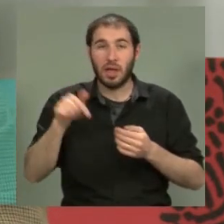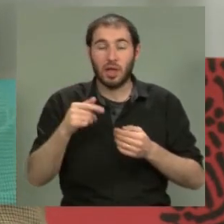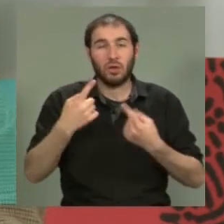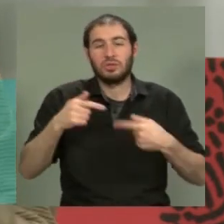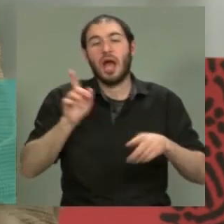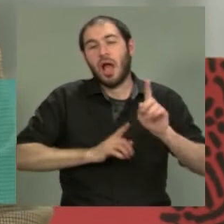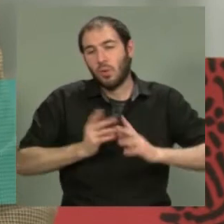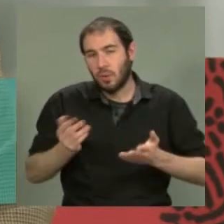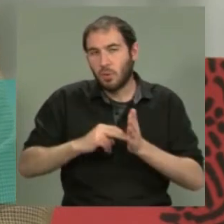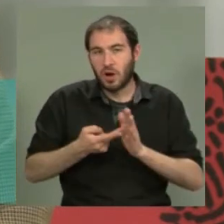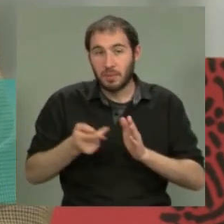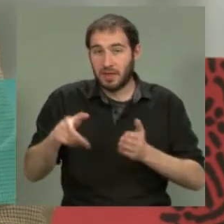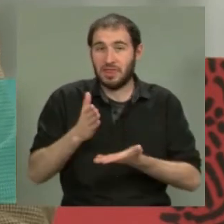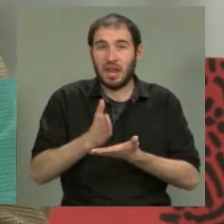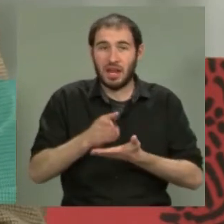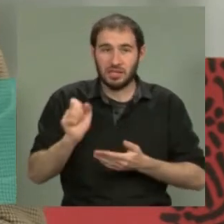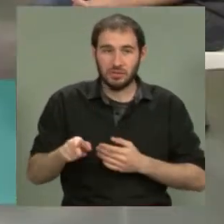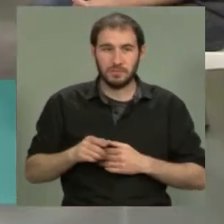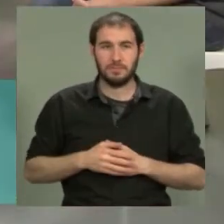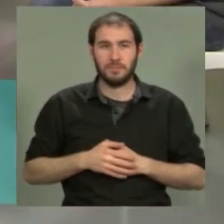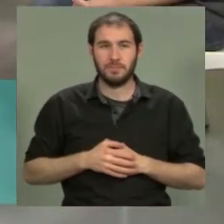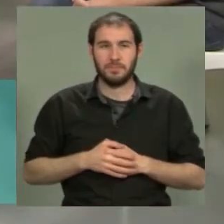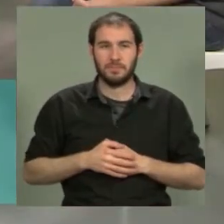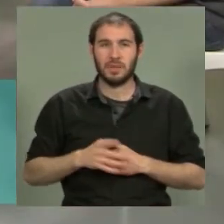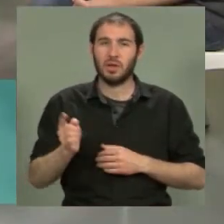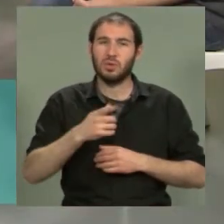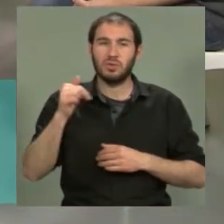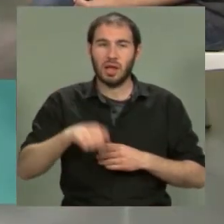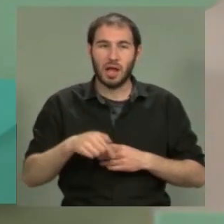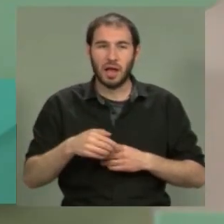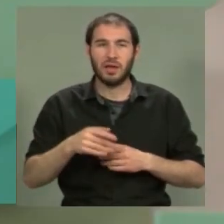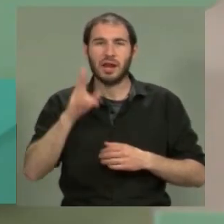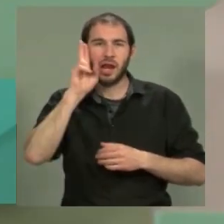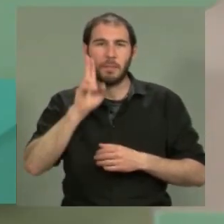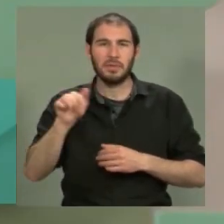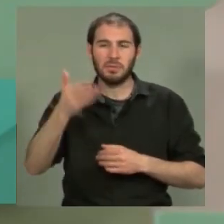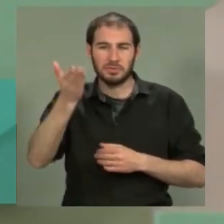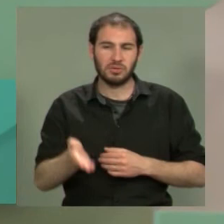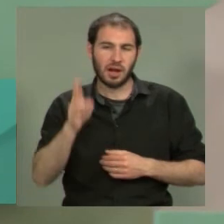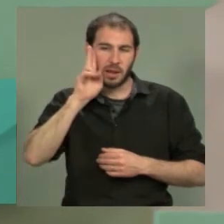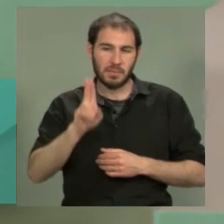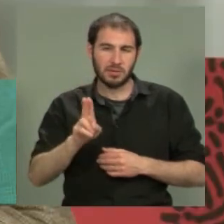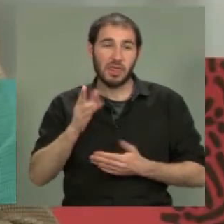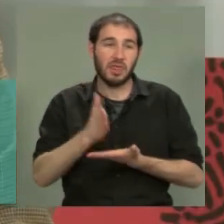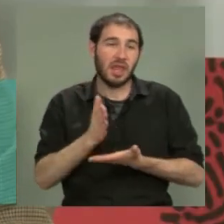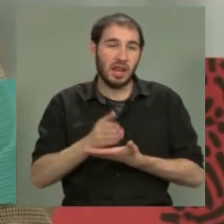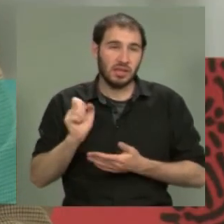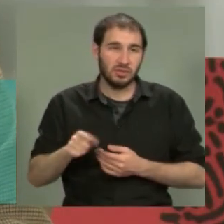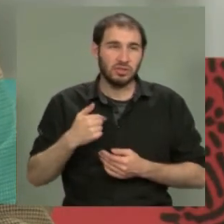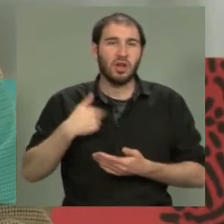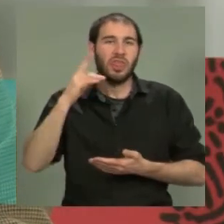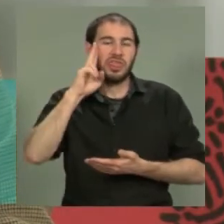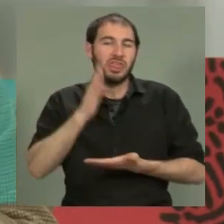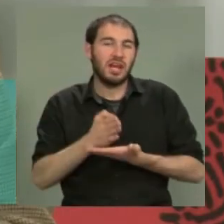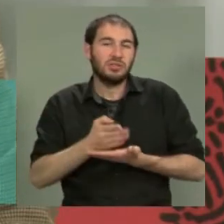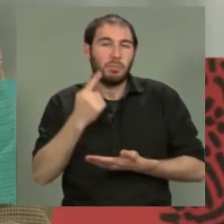sucederle algo. Y es un derecho. Y yo creo que es sobre lo que nosotros debemos respetar a la persona. Es un derecho. Tengo un derecho de